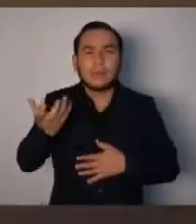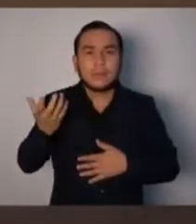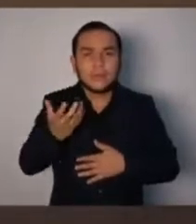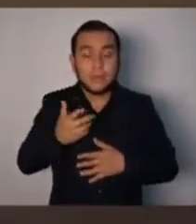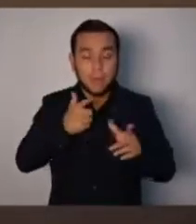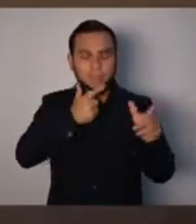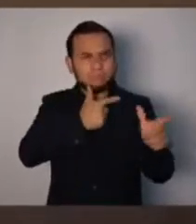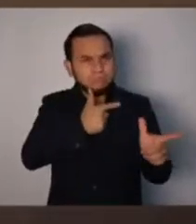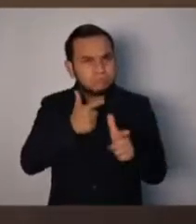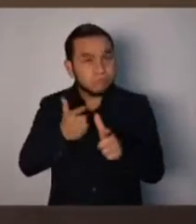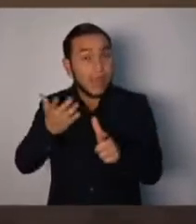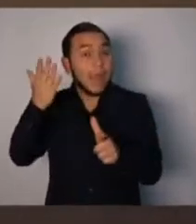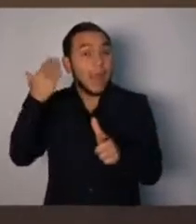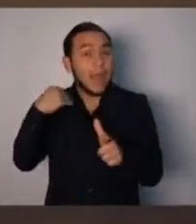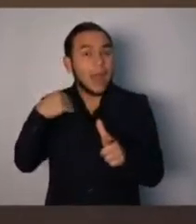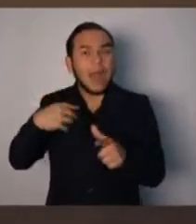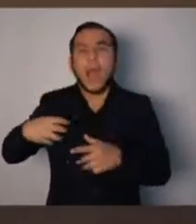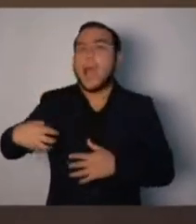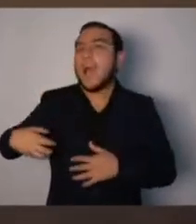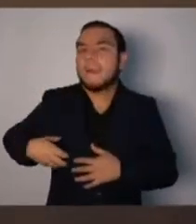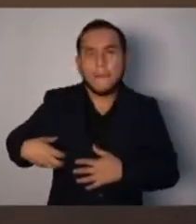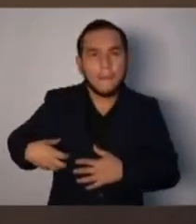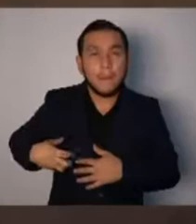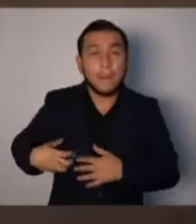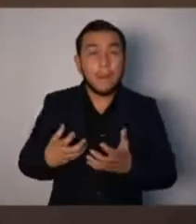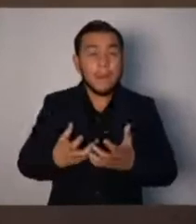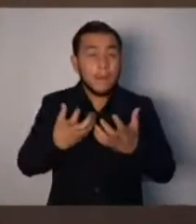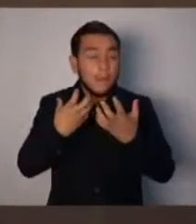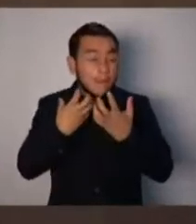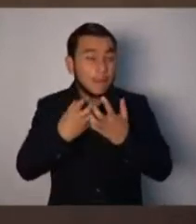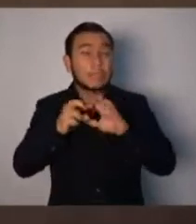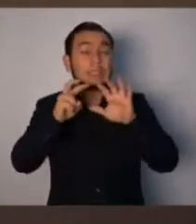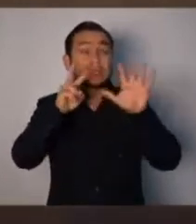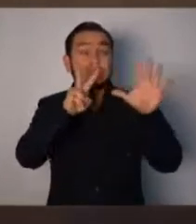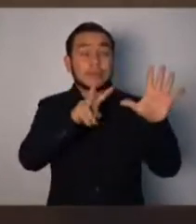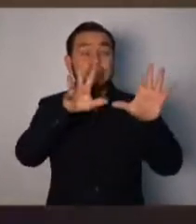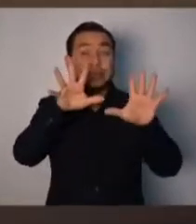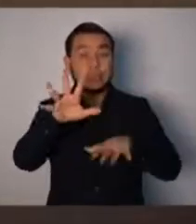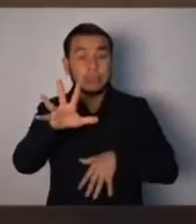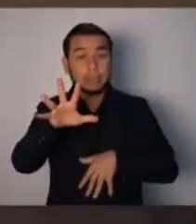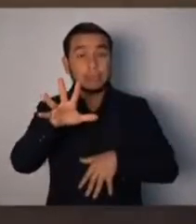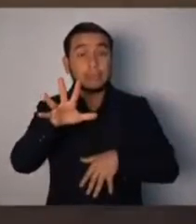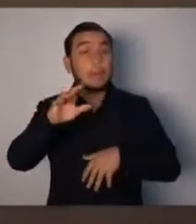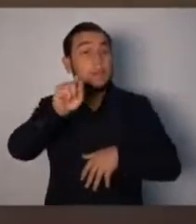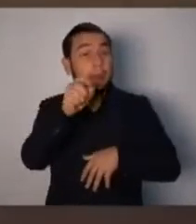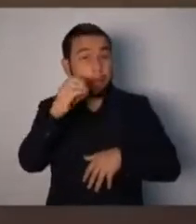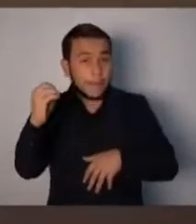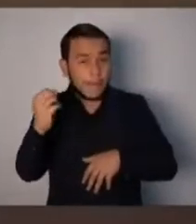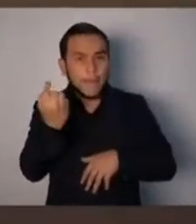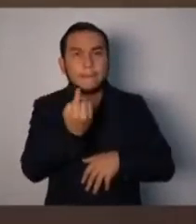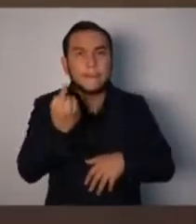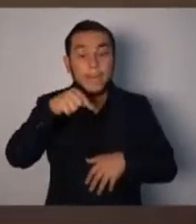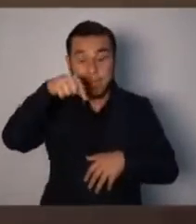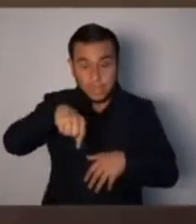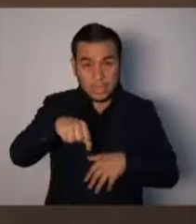guerra fue una farsa mataron más de 75.000 personas entre los tomándose incluyendo los mil aquí del